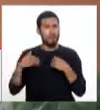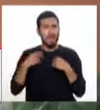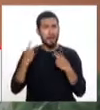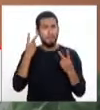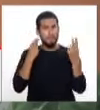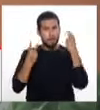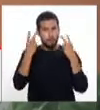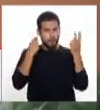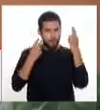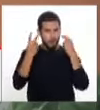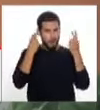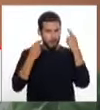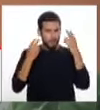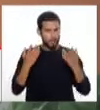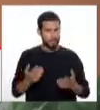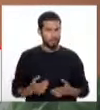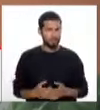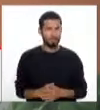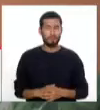peluquería.